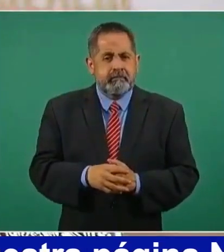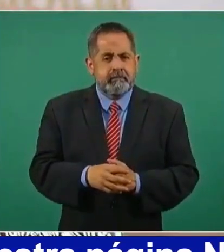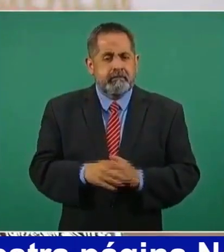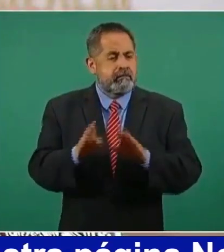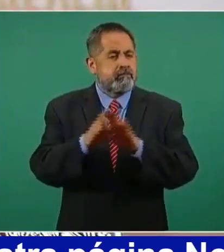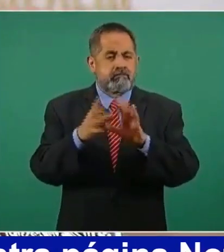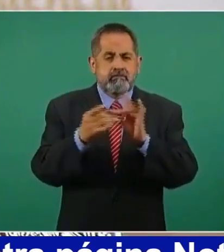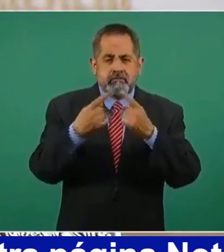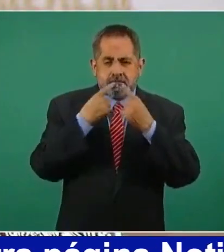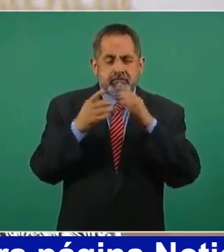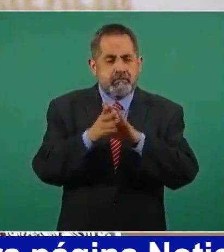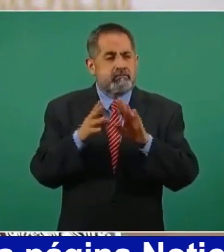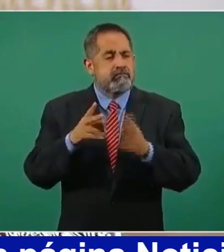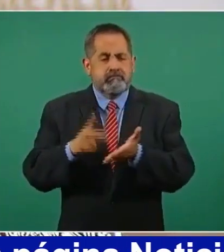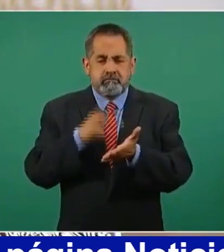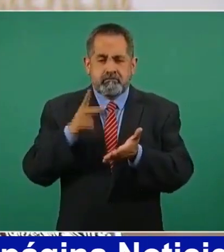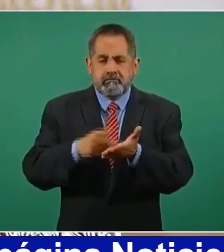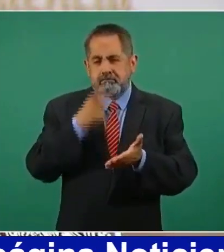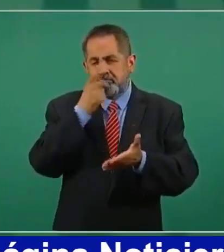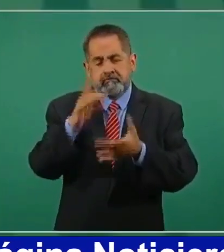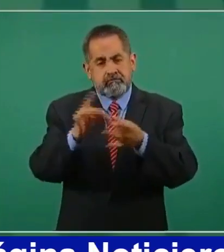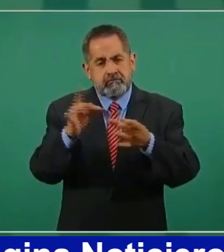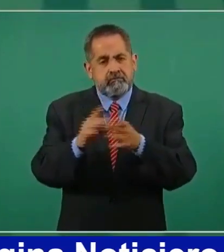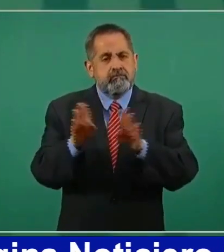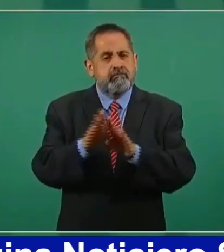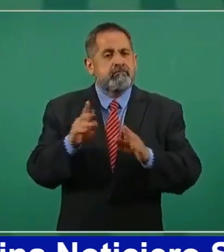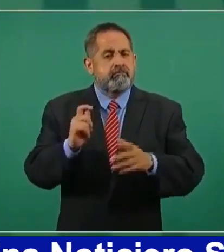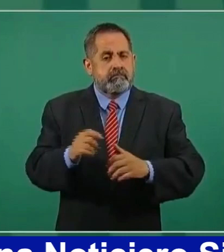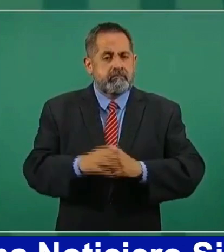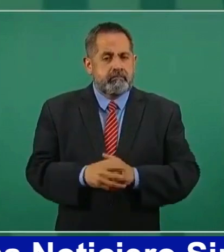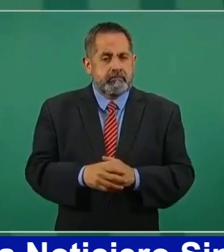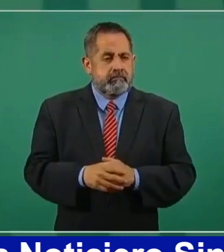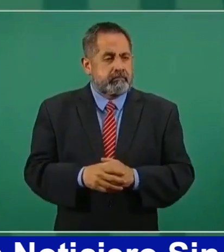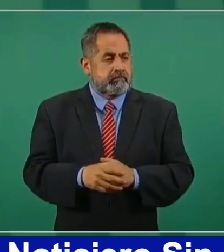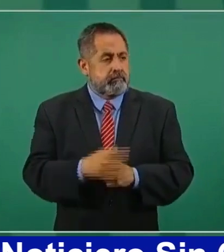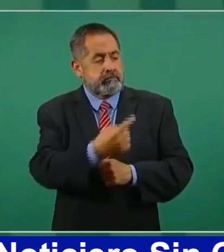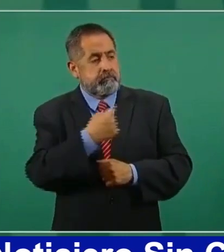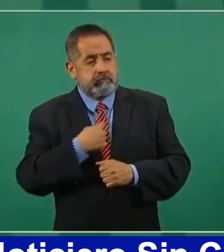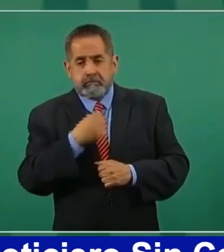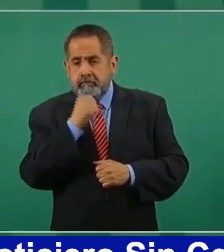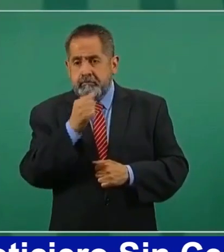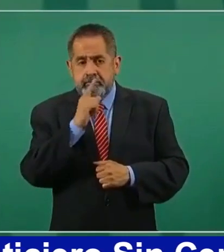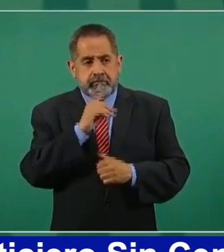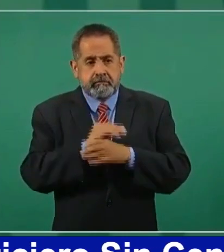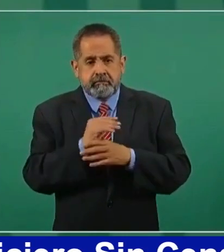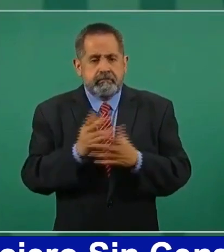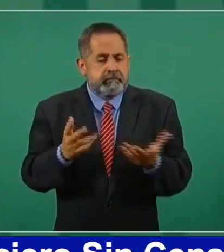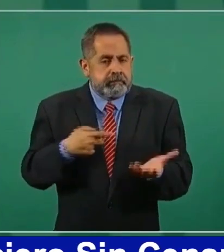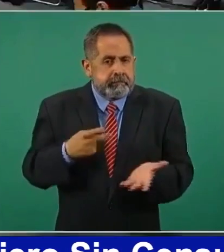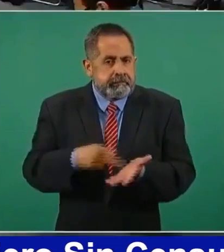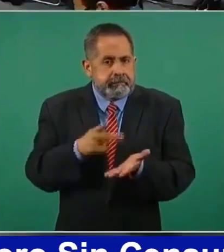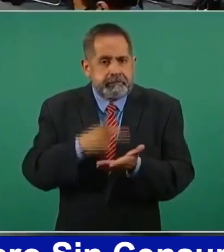y además lo he dicho varias veces y nadie me replica,